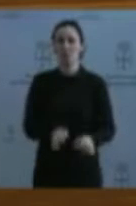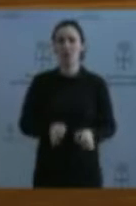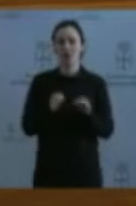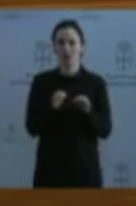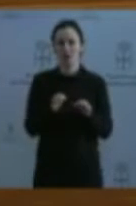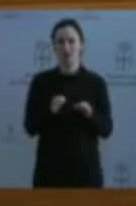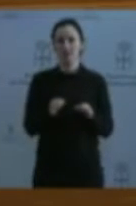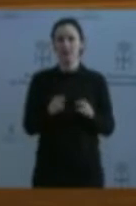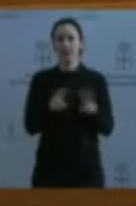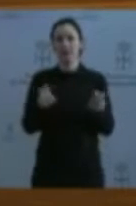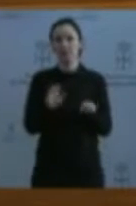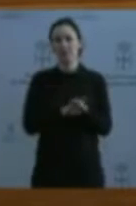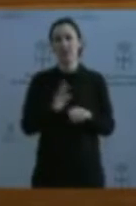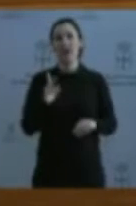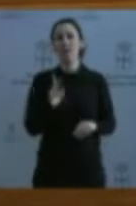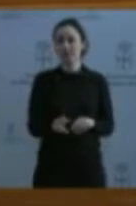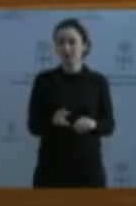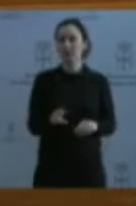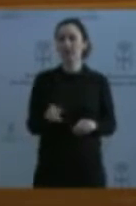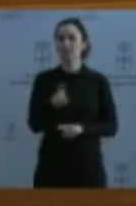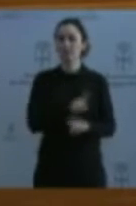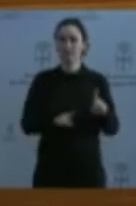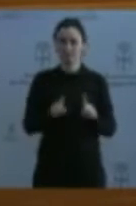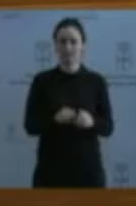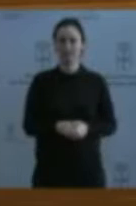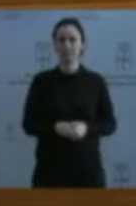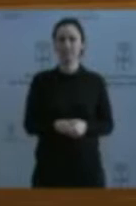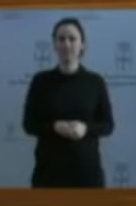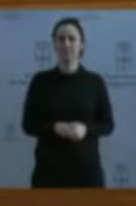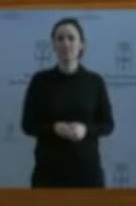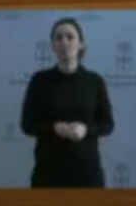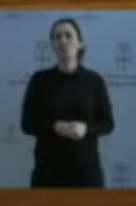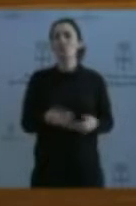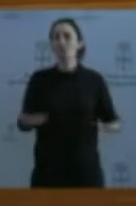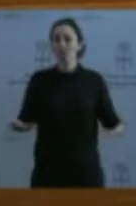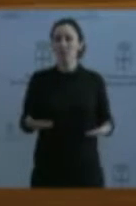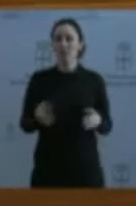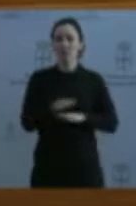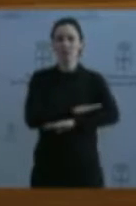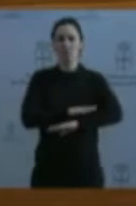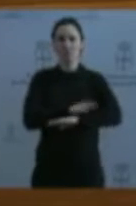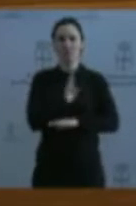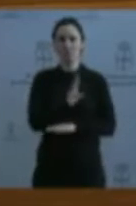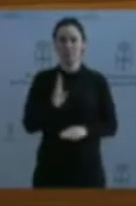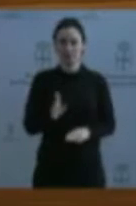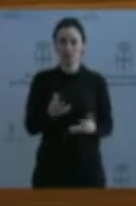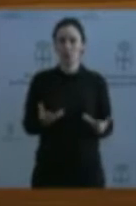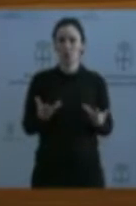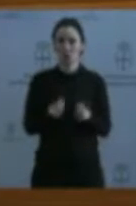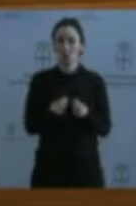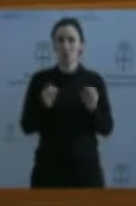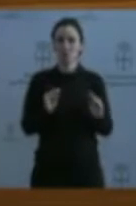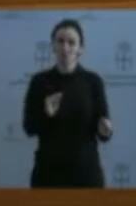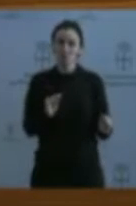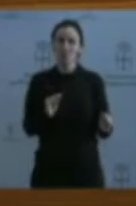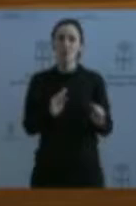desde el Ministerio. Está claro que entre el Gobierno del Partido Popular, que era el que propuso desde su ministerio cuando gobernaba en